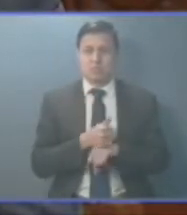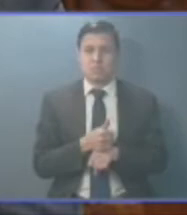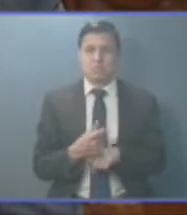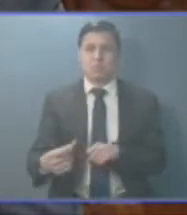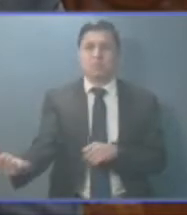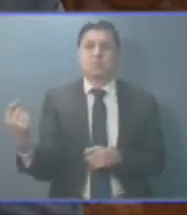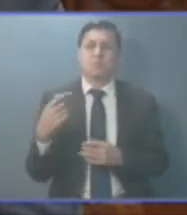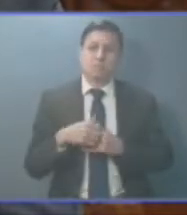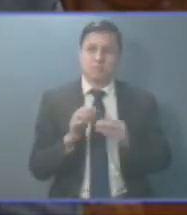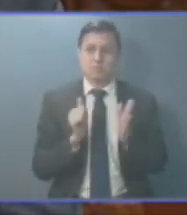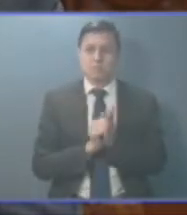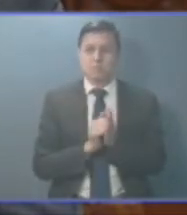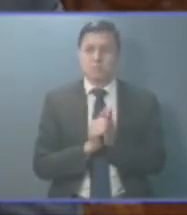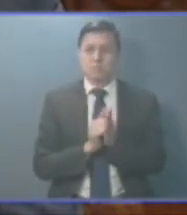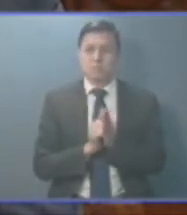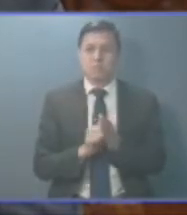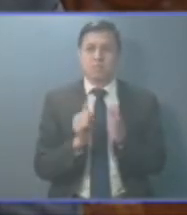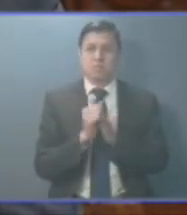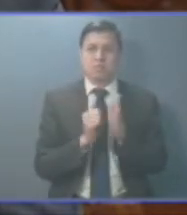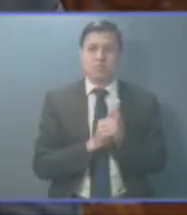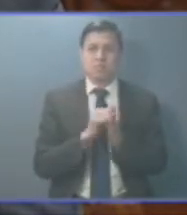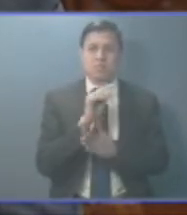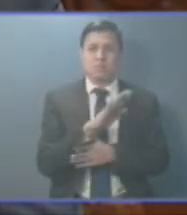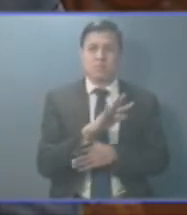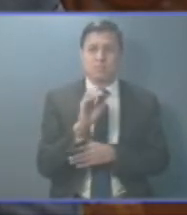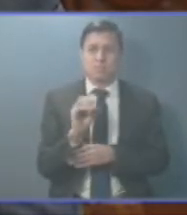aprobado en el artículo número